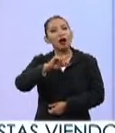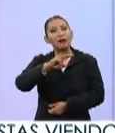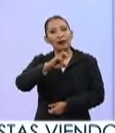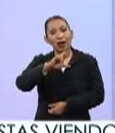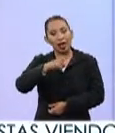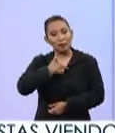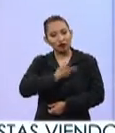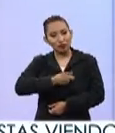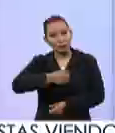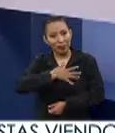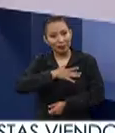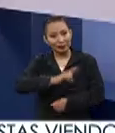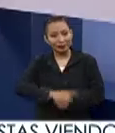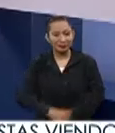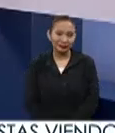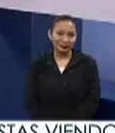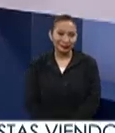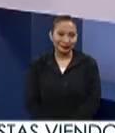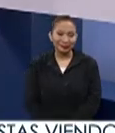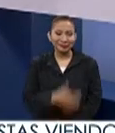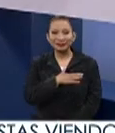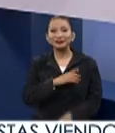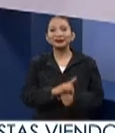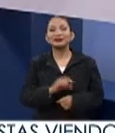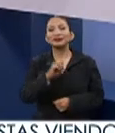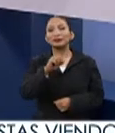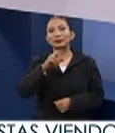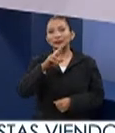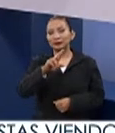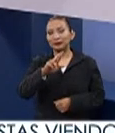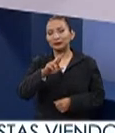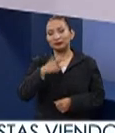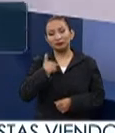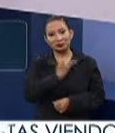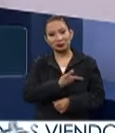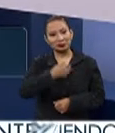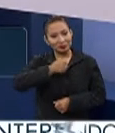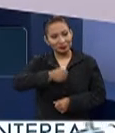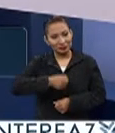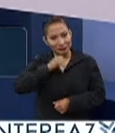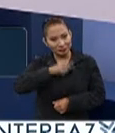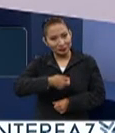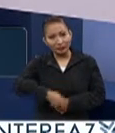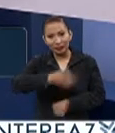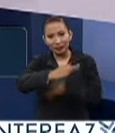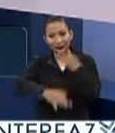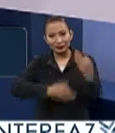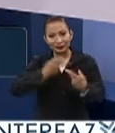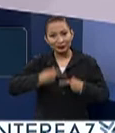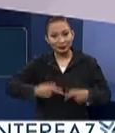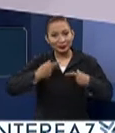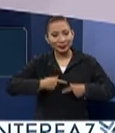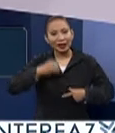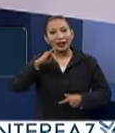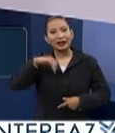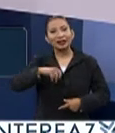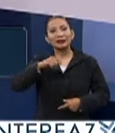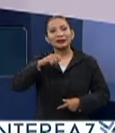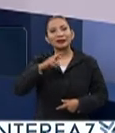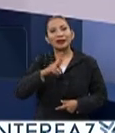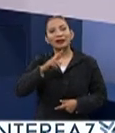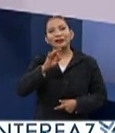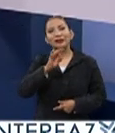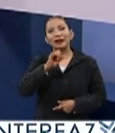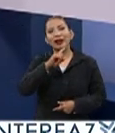¿cómo estás? Muy buenos días. Muy buenos días, Omar. El placer de saludarte y de saludar a toda la audiencia de Interfaz es mío,